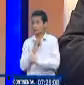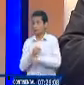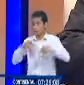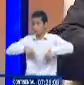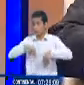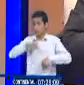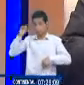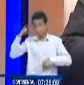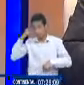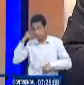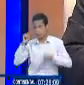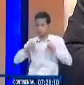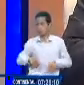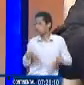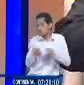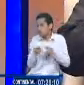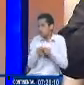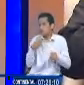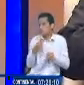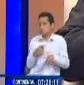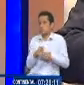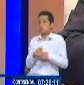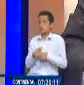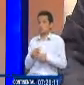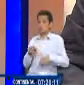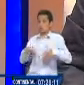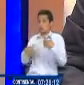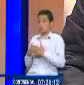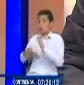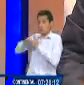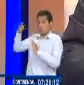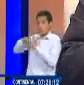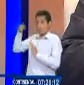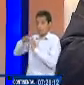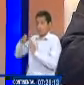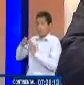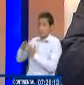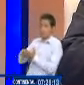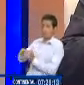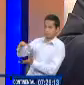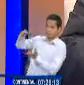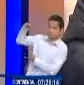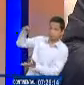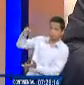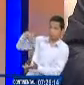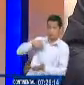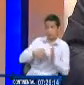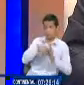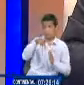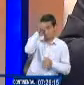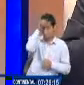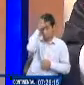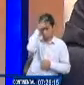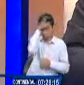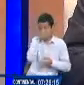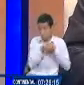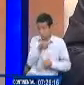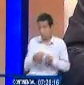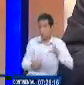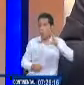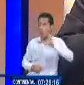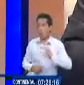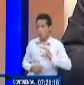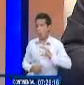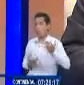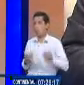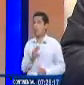estaba si lo puedo decir alguna manera absorbida por el tema petróleo a qué me refiero el licuado es un país petrolero desde hace más de 40